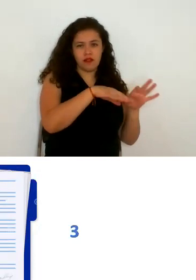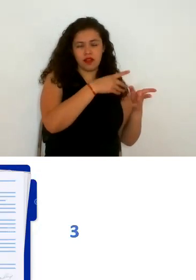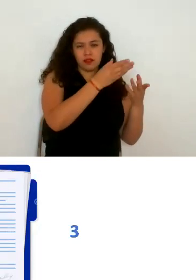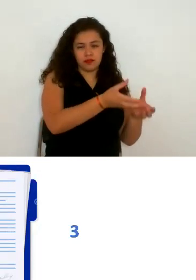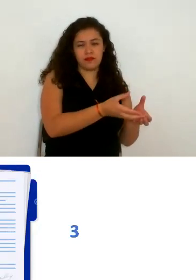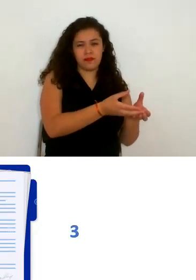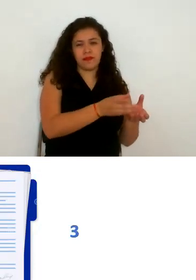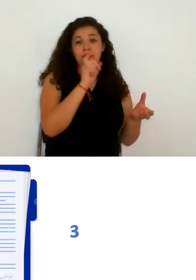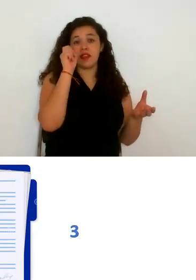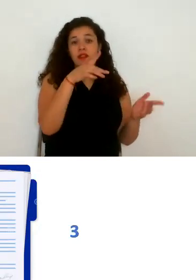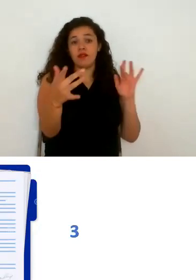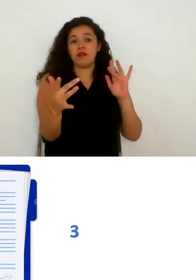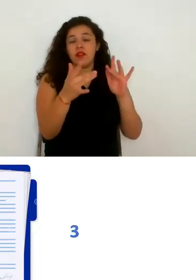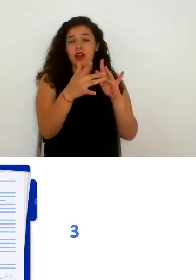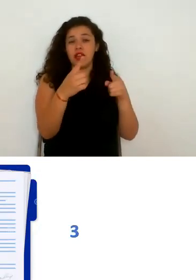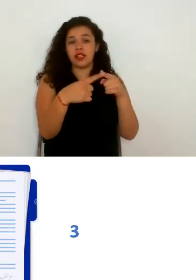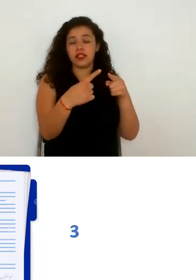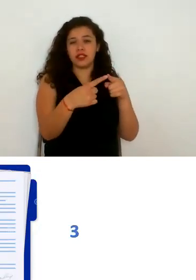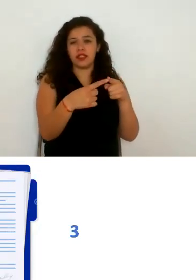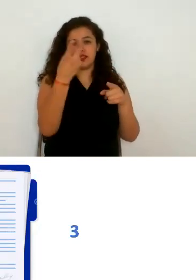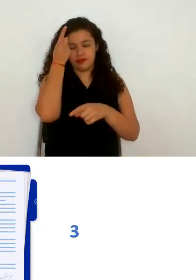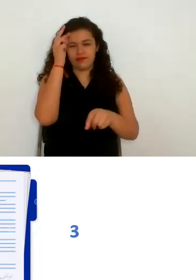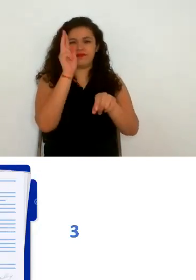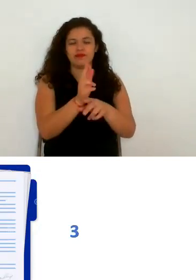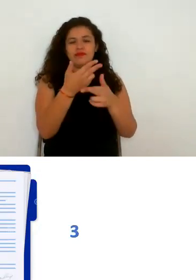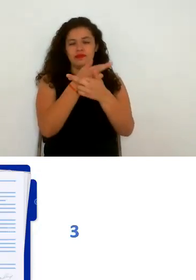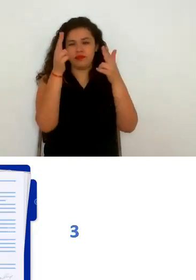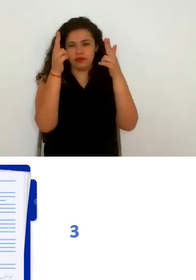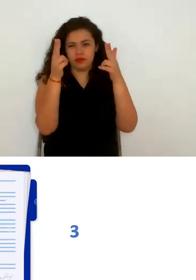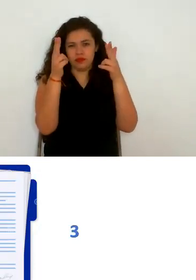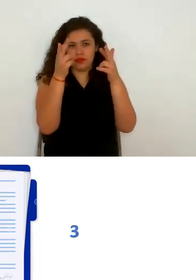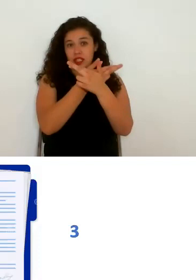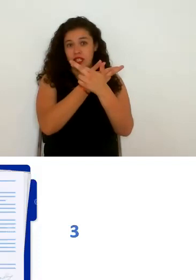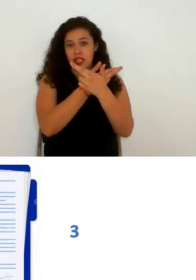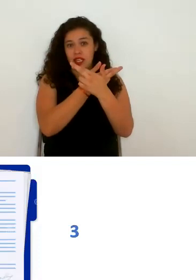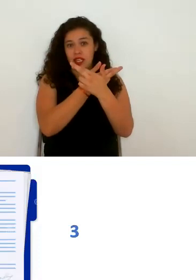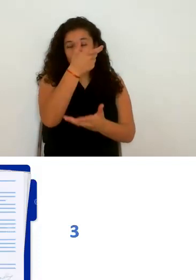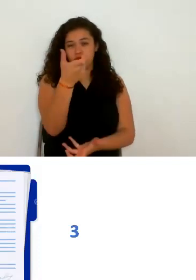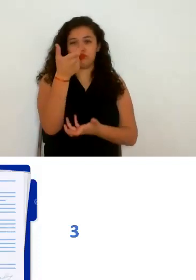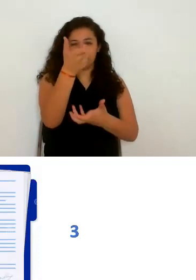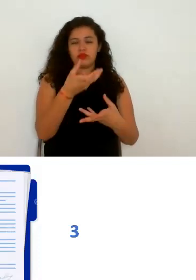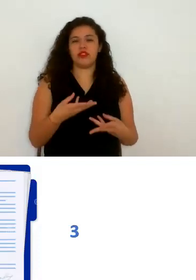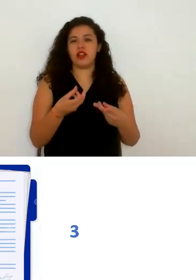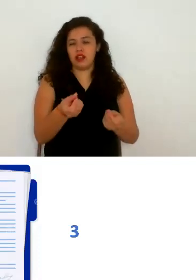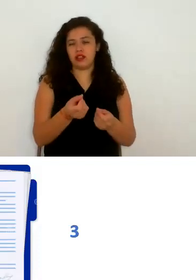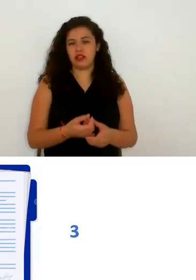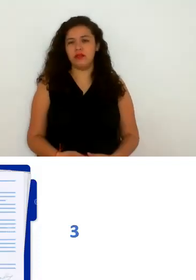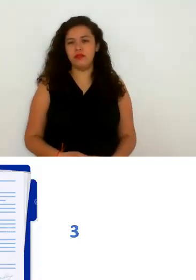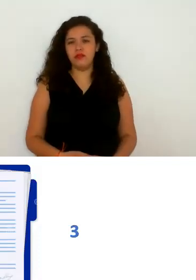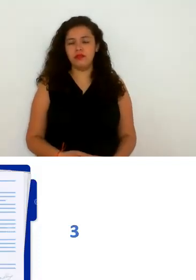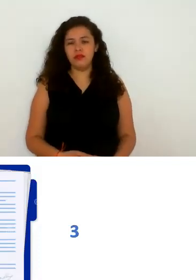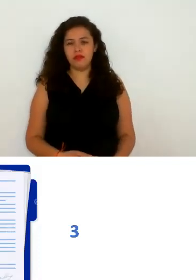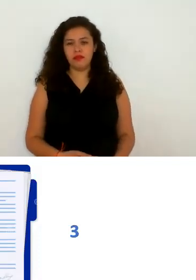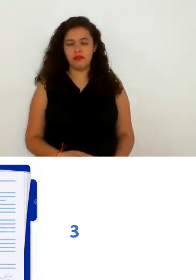tiene conexión con la Dirección de Recursos Financieros, porque esta